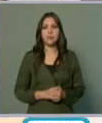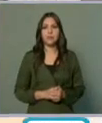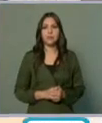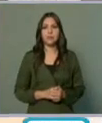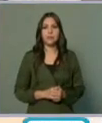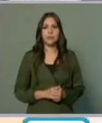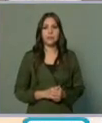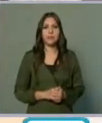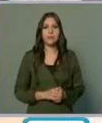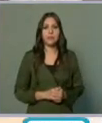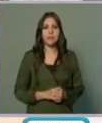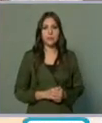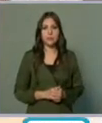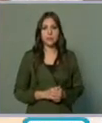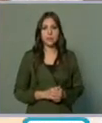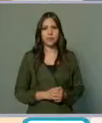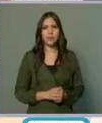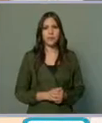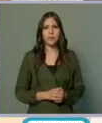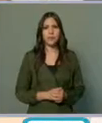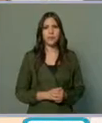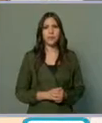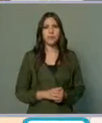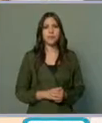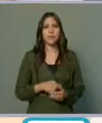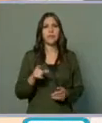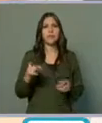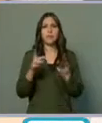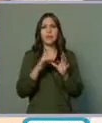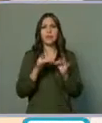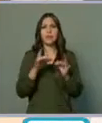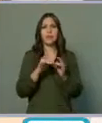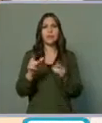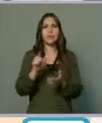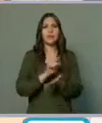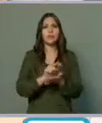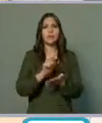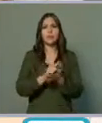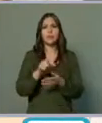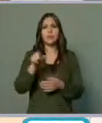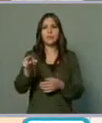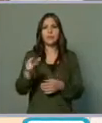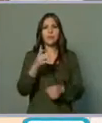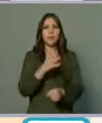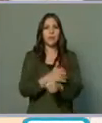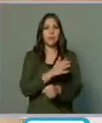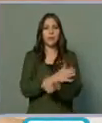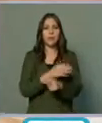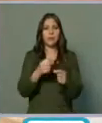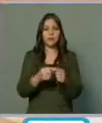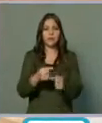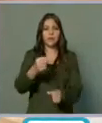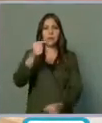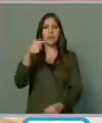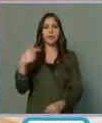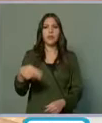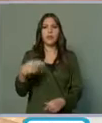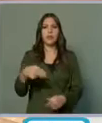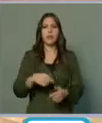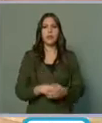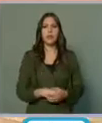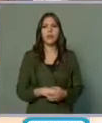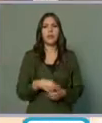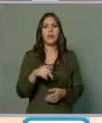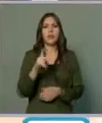lado. Perfecto. Chef, nos comentaba, platíquenos en lo que Miroslava nos hace favor de limpiarnos. Estos palillos, ¿cómo se llaman? Este palillo